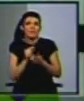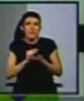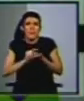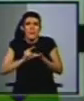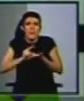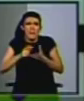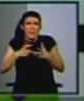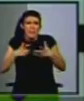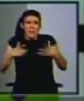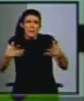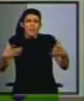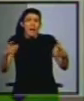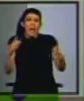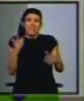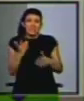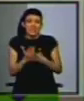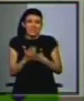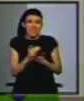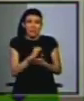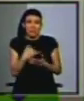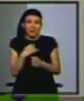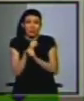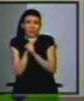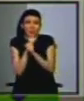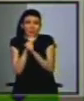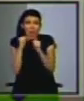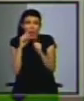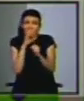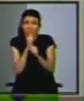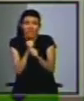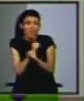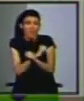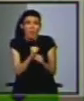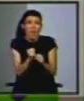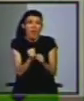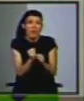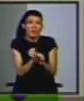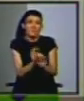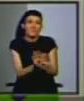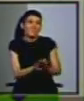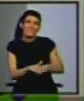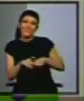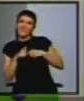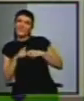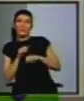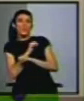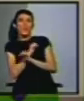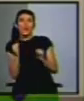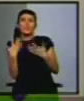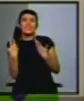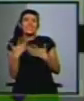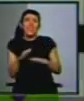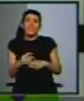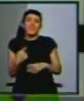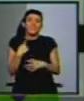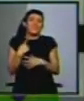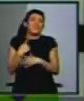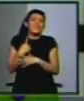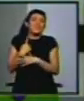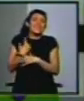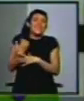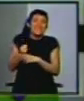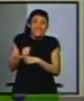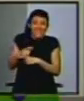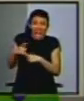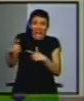ya hubo un minuto que ya se hizo insostenible. O sea, no había vuelta atrás. ¿Por qué no había vuelta atrás? Porque el hoyo ya era tan grande